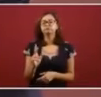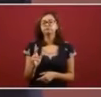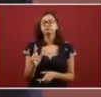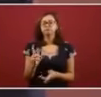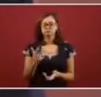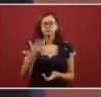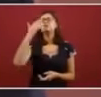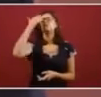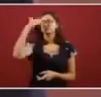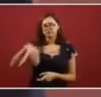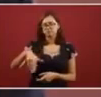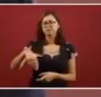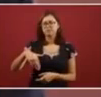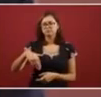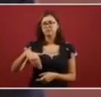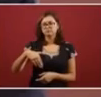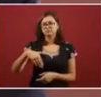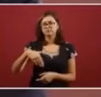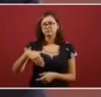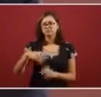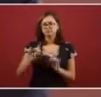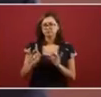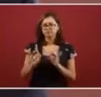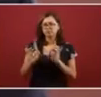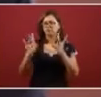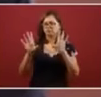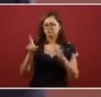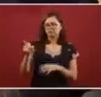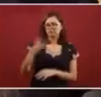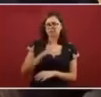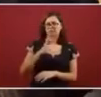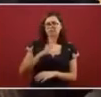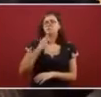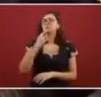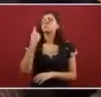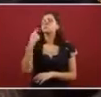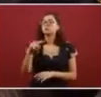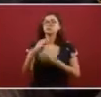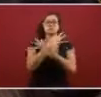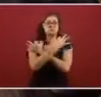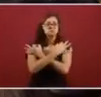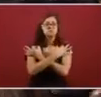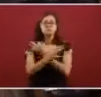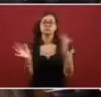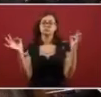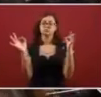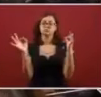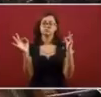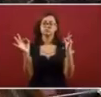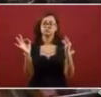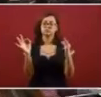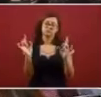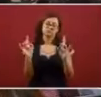estoy enterado por la denuncia que hizo pública sobre este tema.